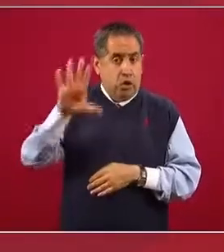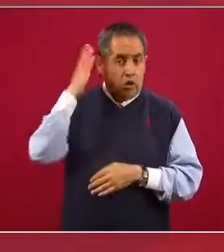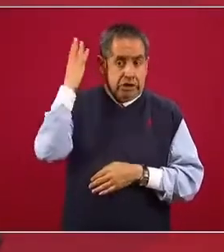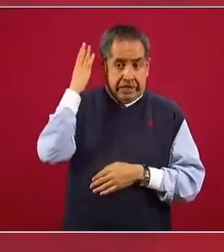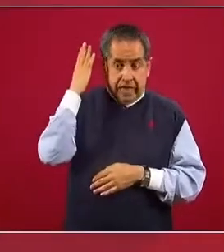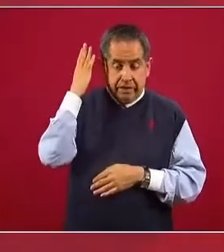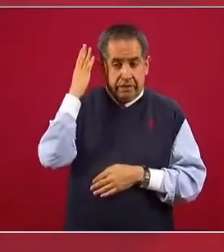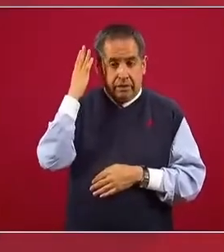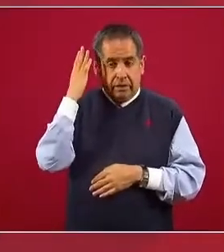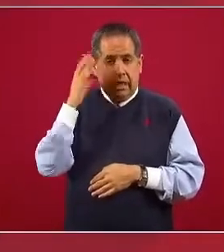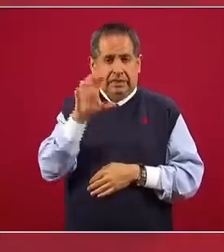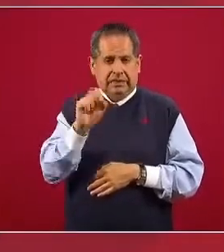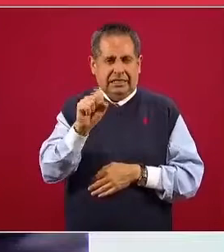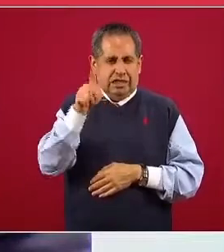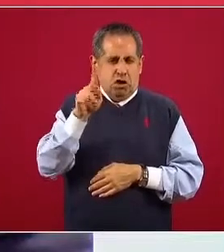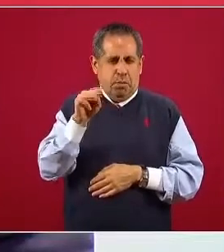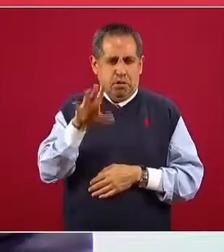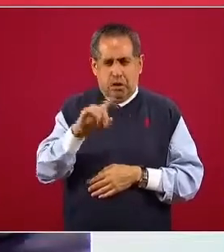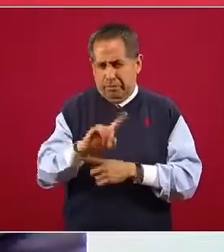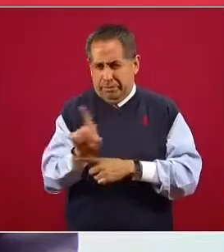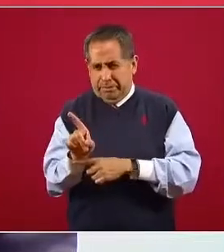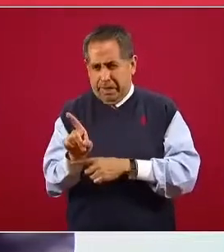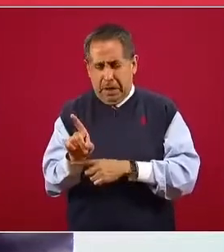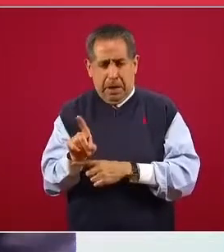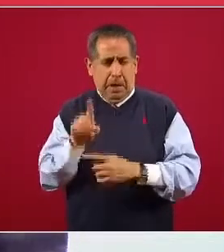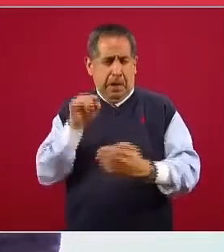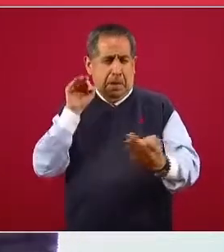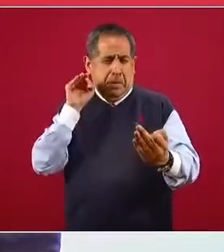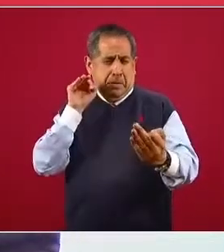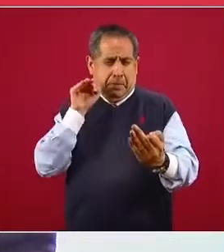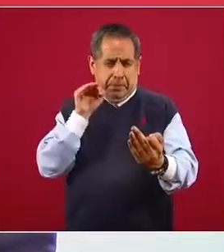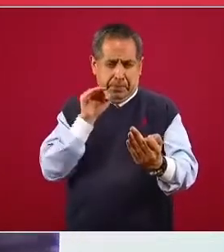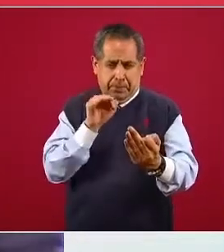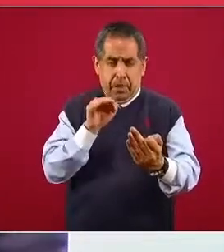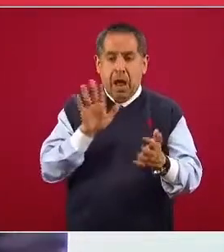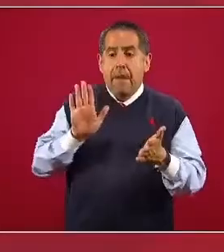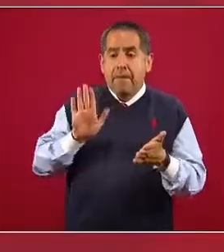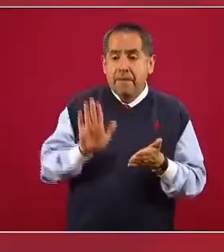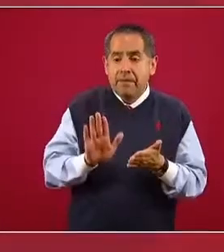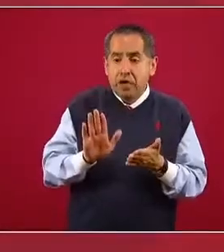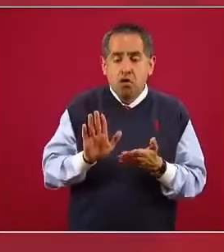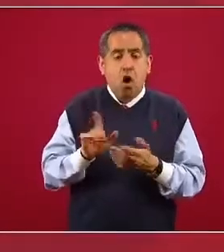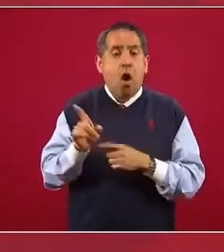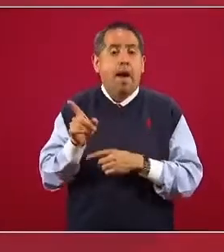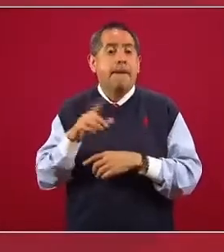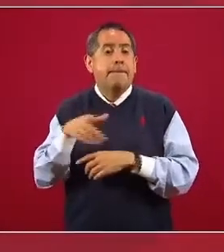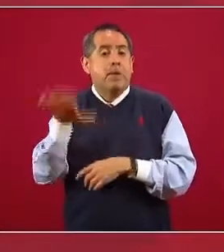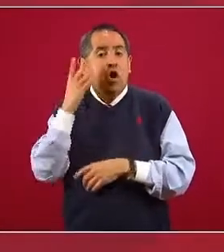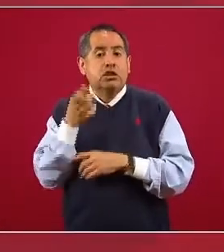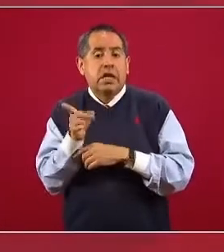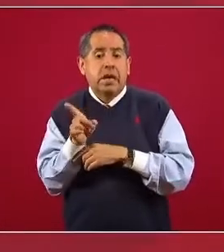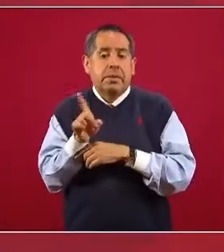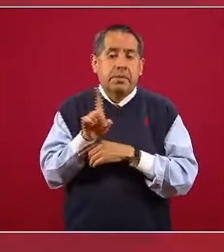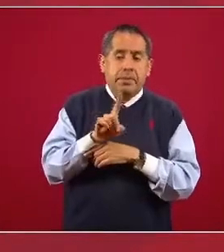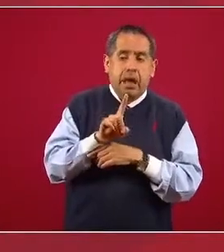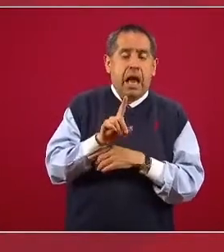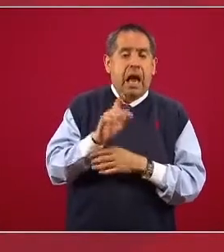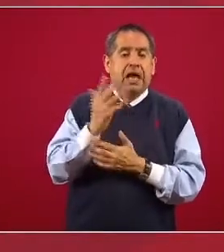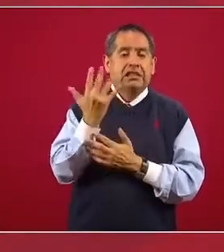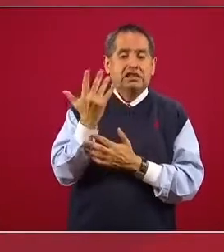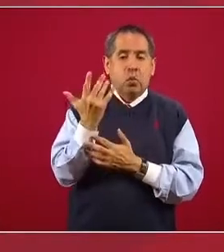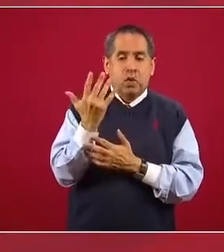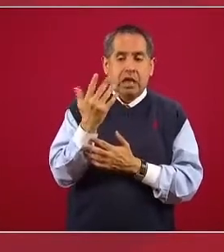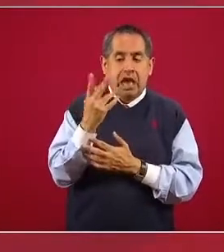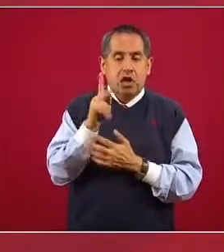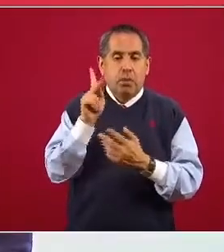velocidad, 60 kilómetros por hora, y luego empieza a desacelerar y reduce la velocidad a 50 kilómetros por